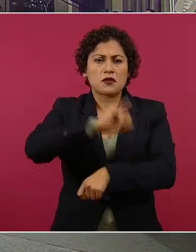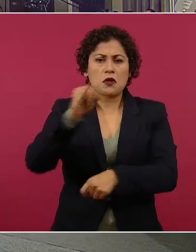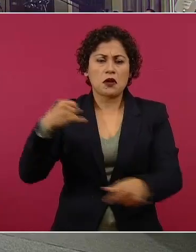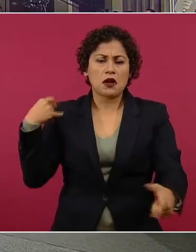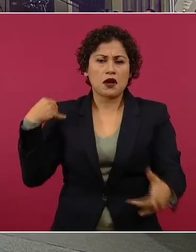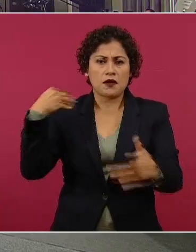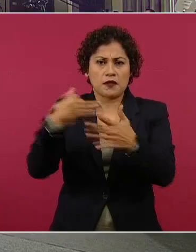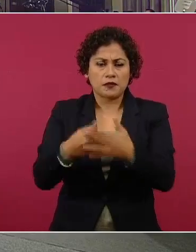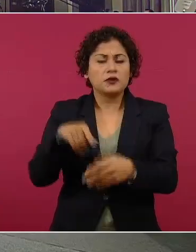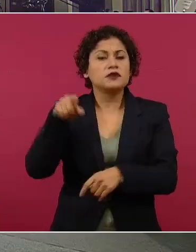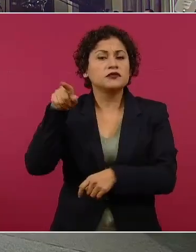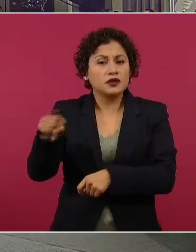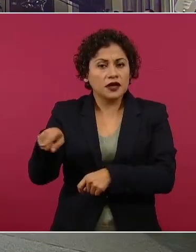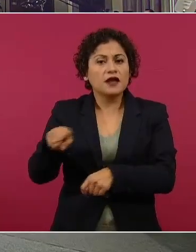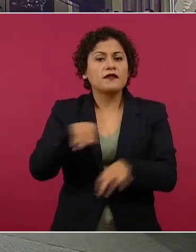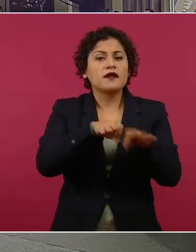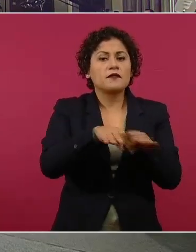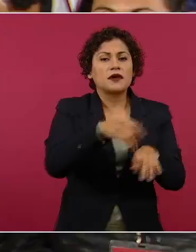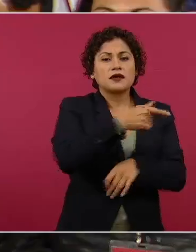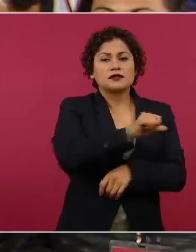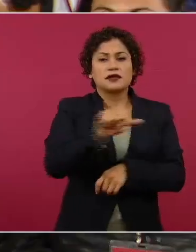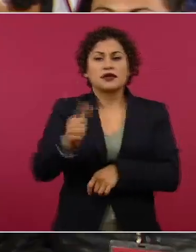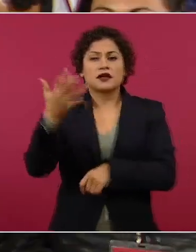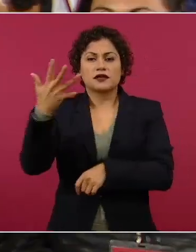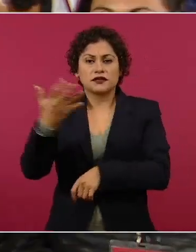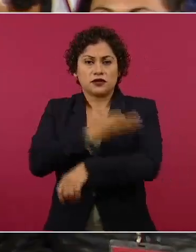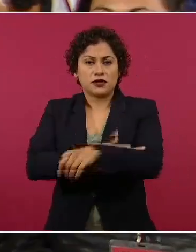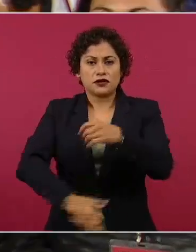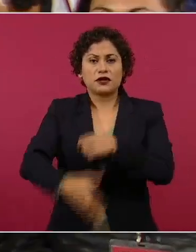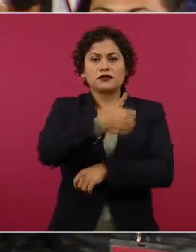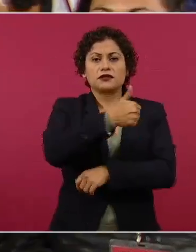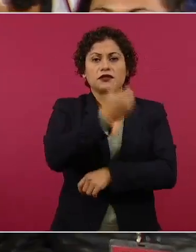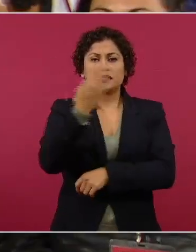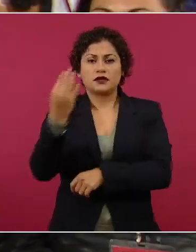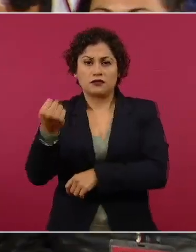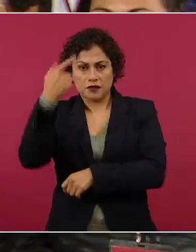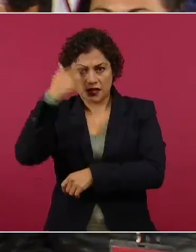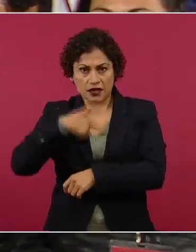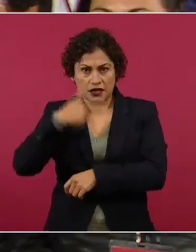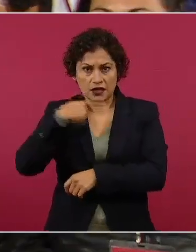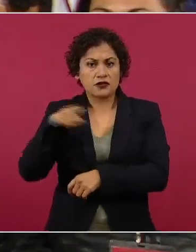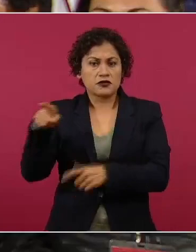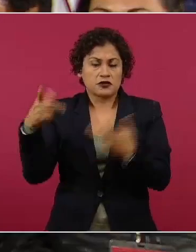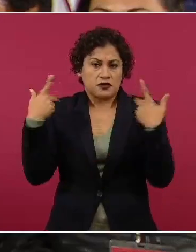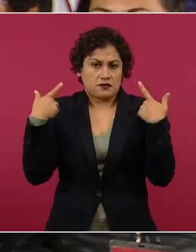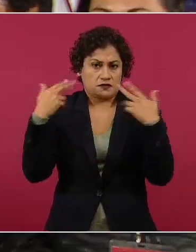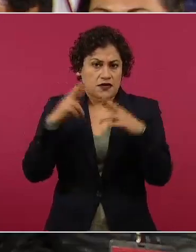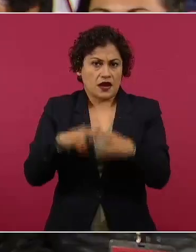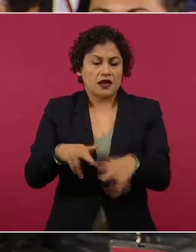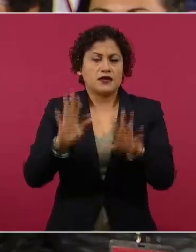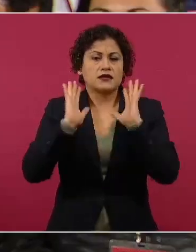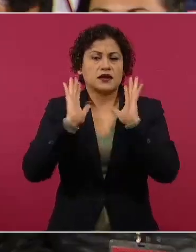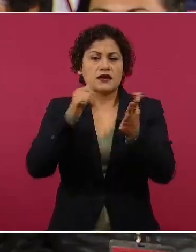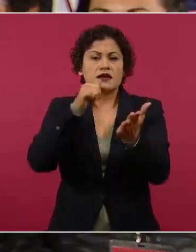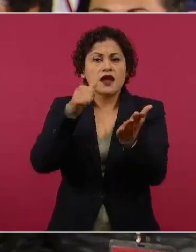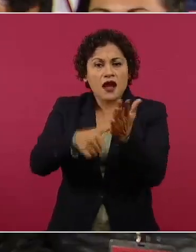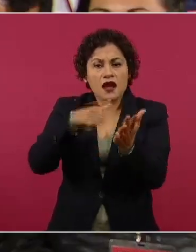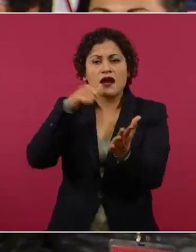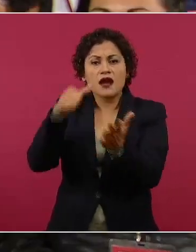y que trabaja de 7 a 5 de la tarde y de 6 a 9 de la noche. Una profesora a la que le han escrito más de 100 cartas